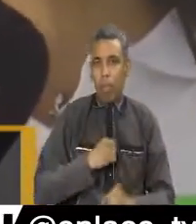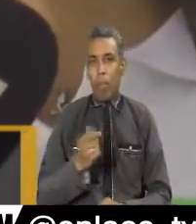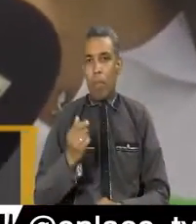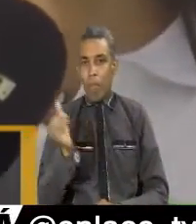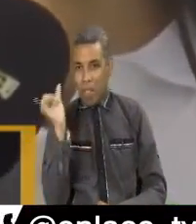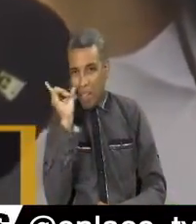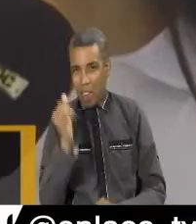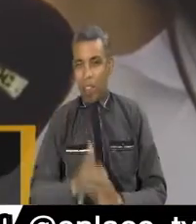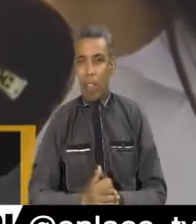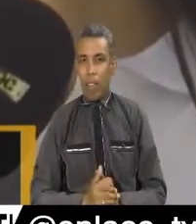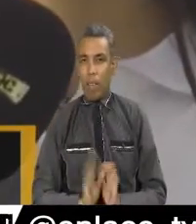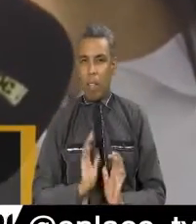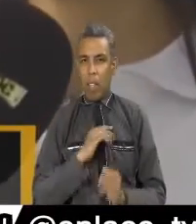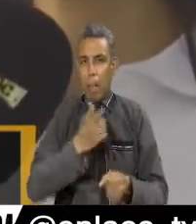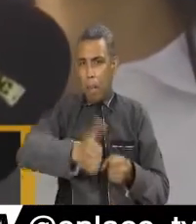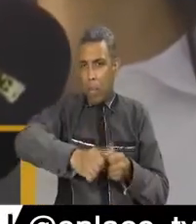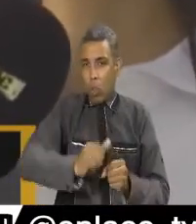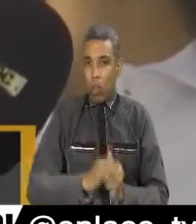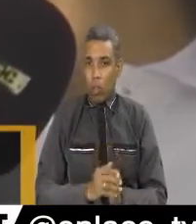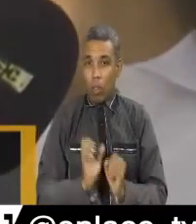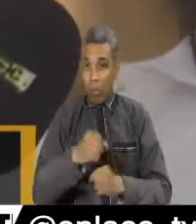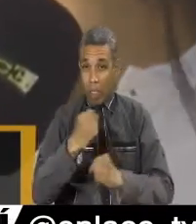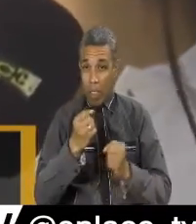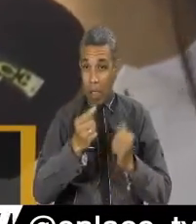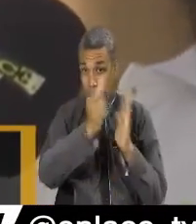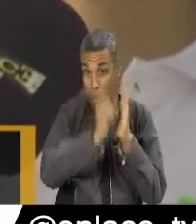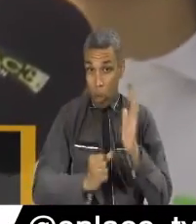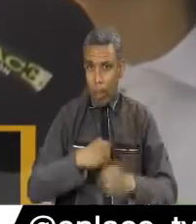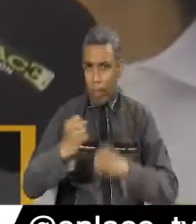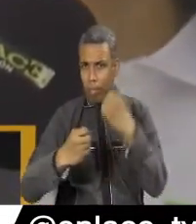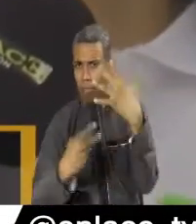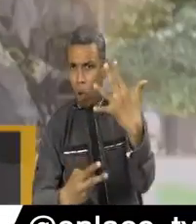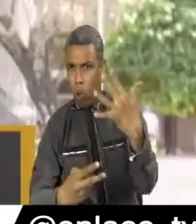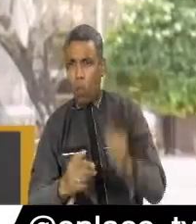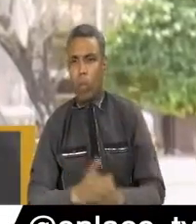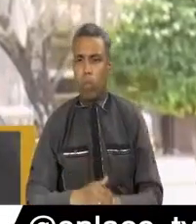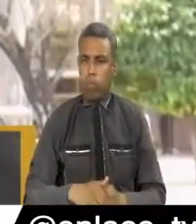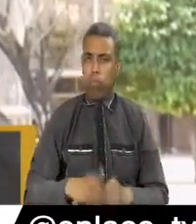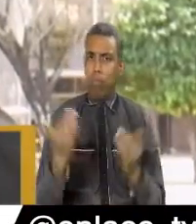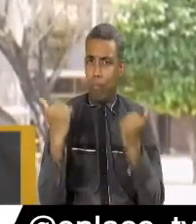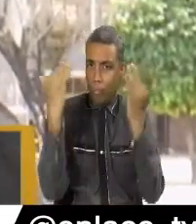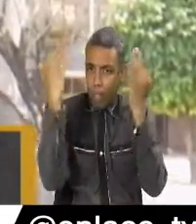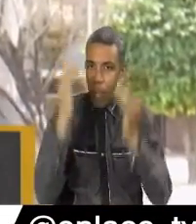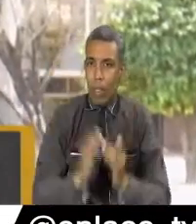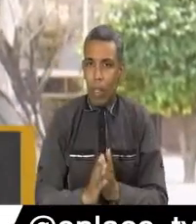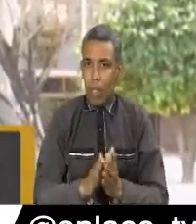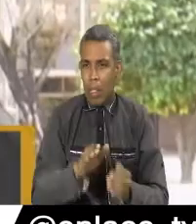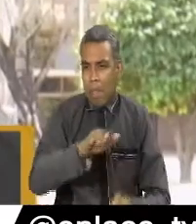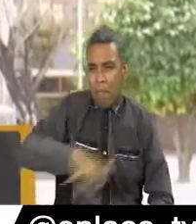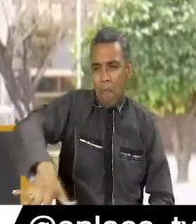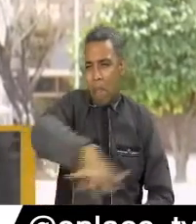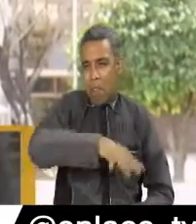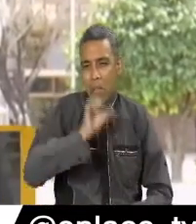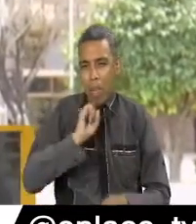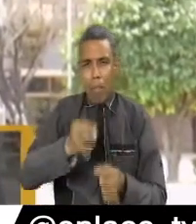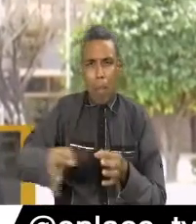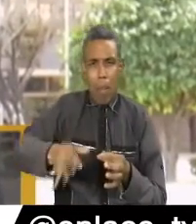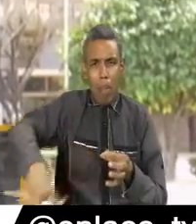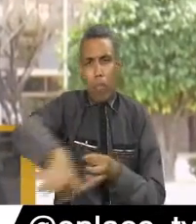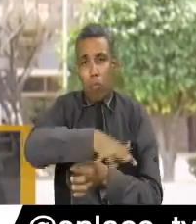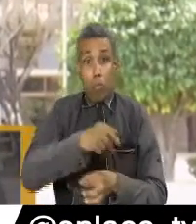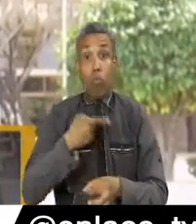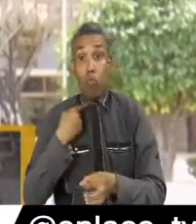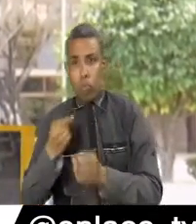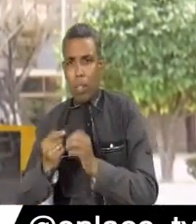7 programas los cuales pues han tenido, digamos, que un desarrollo y una pertinencia dentro de esta región, y digamos que esa es la oferta